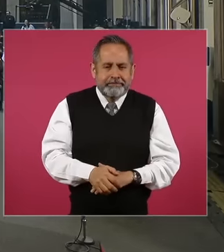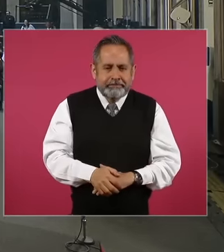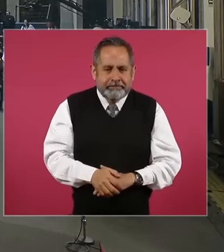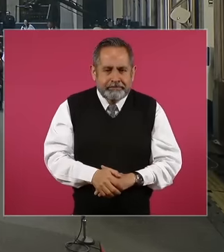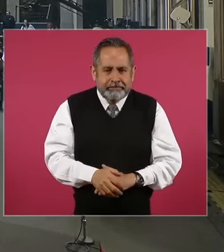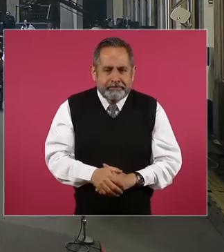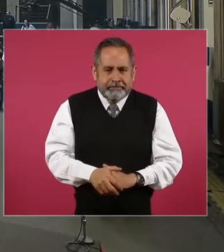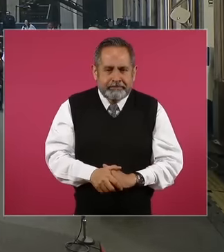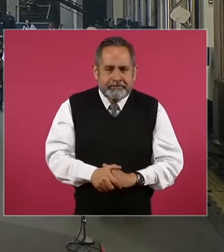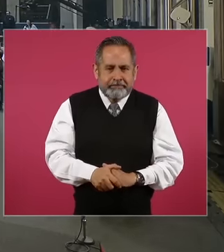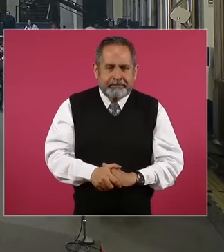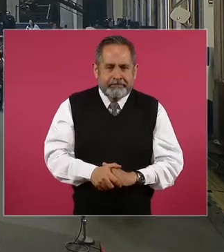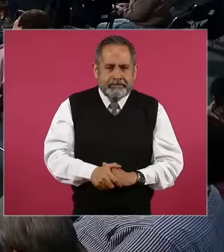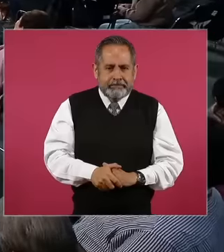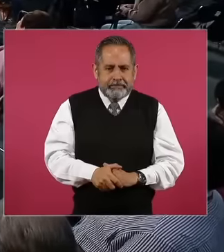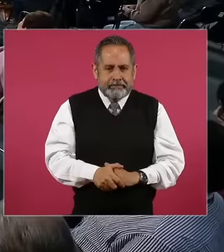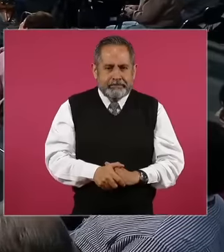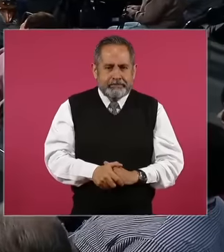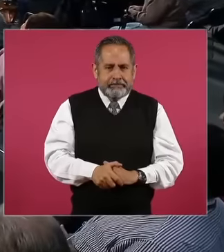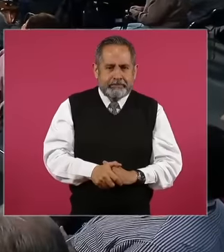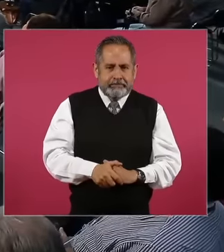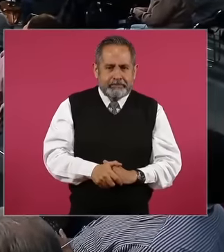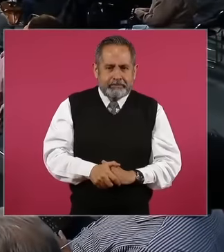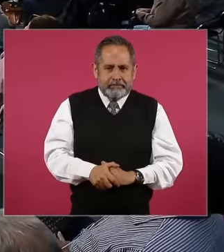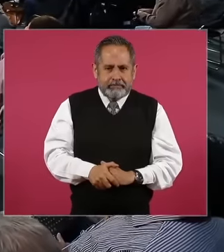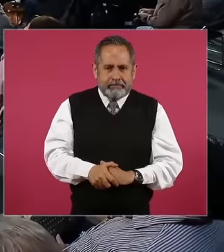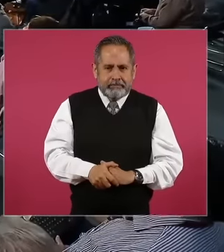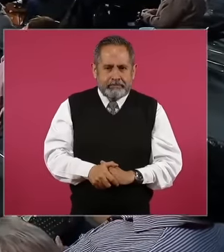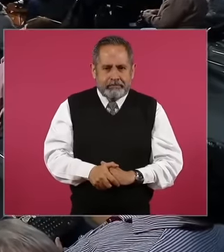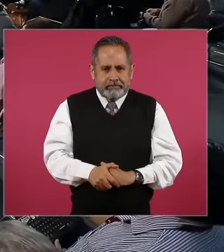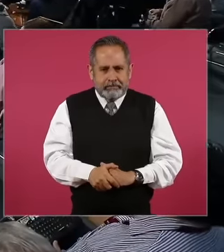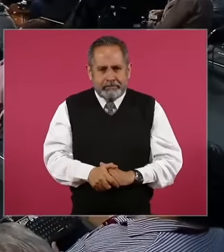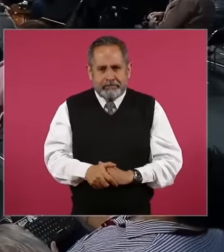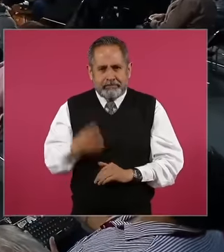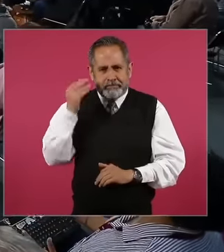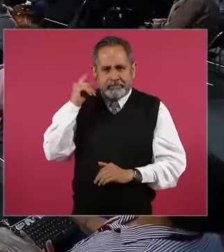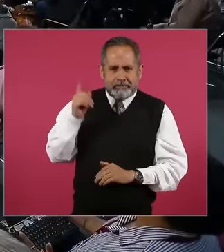Hacer la siguiente que tenía pensado para el programa. No.